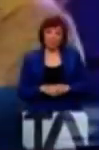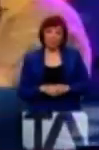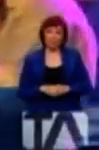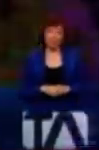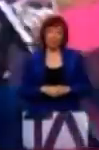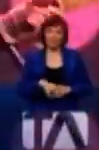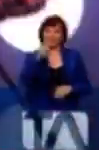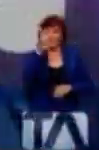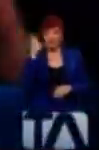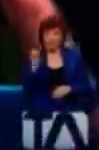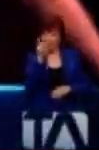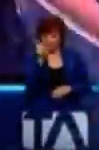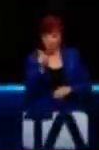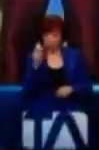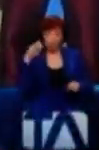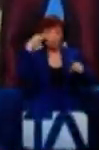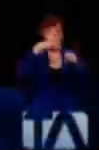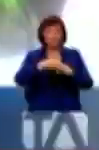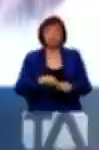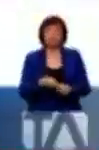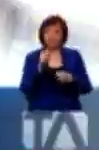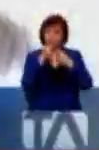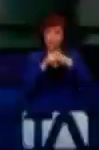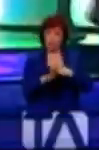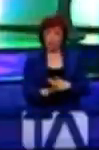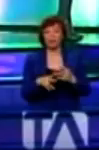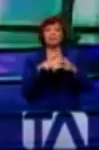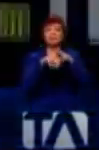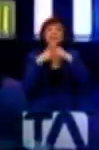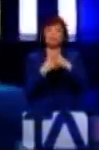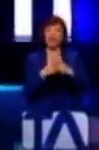Solo 30 llegarán al programa que inicia en septiembre por la pantalla de